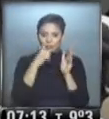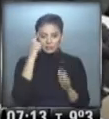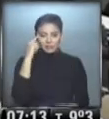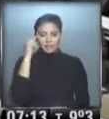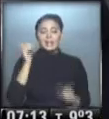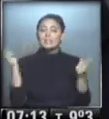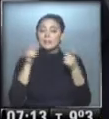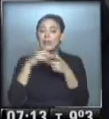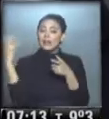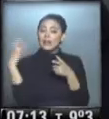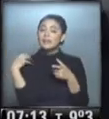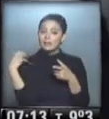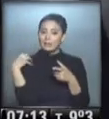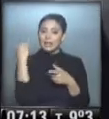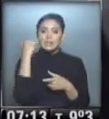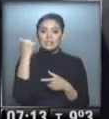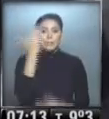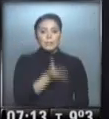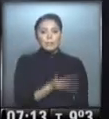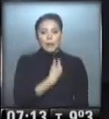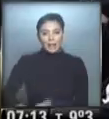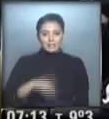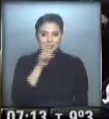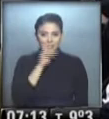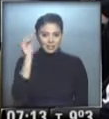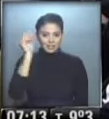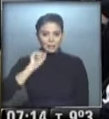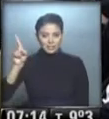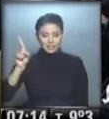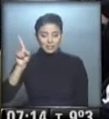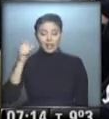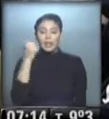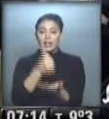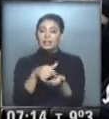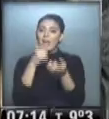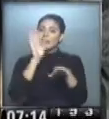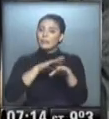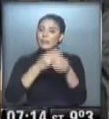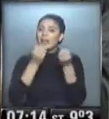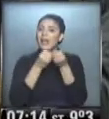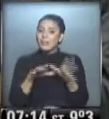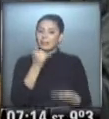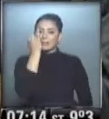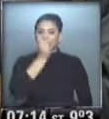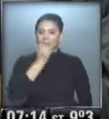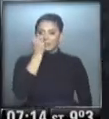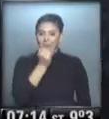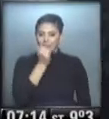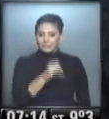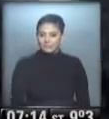de la onu ya en funciones fue la presidenta brasileña dilma rouseff la encargada del discurso de